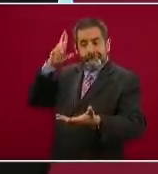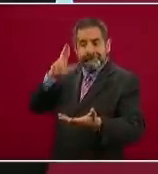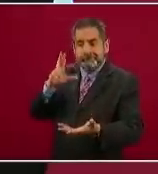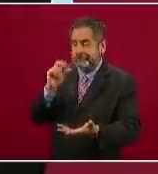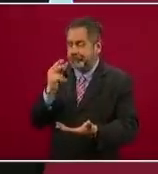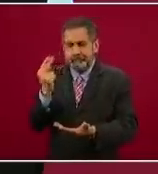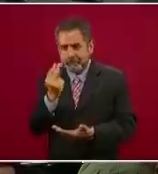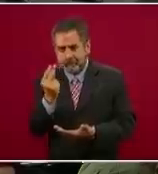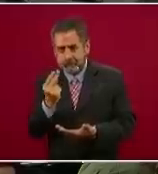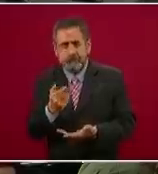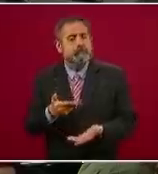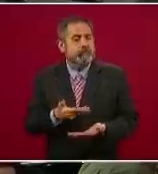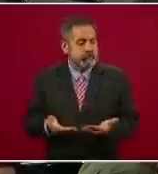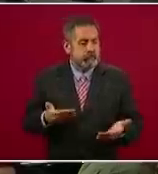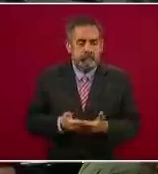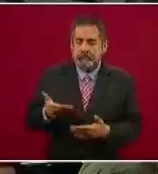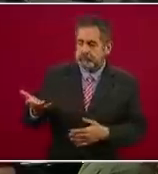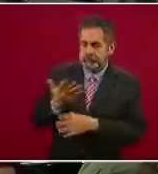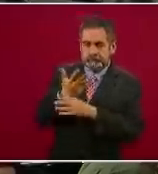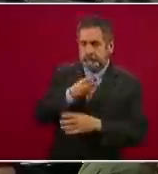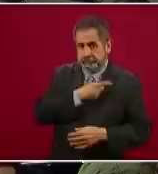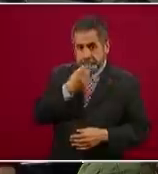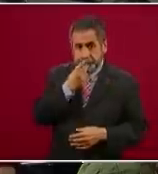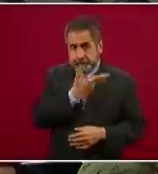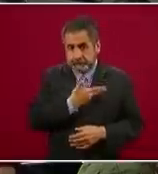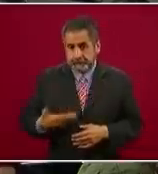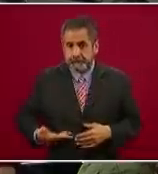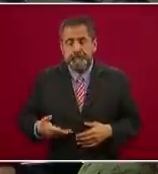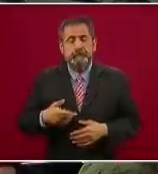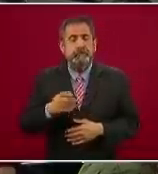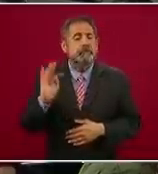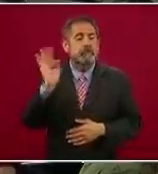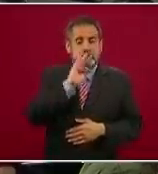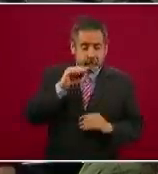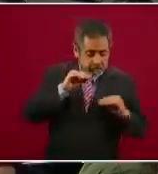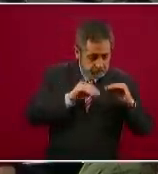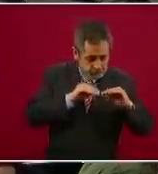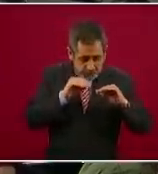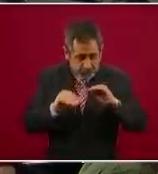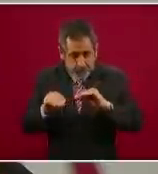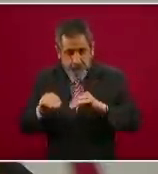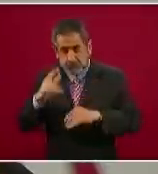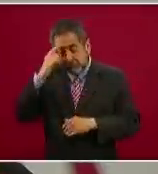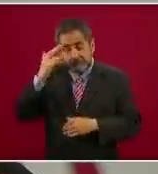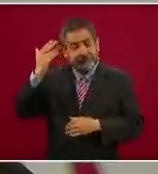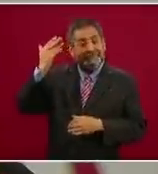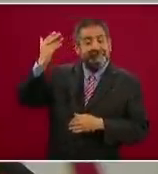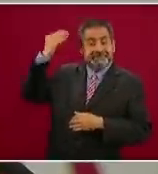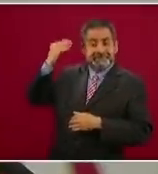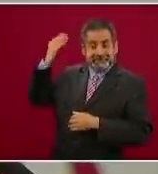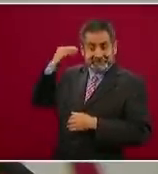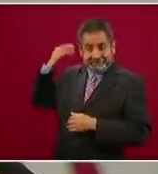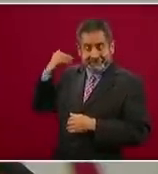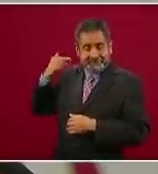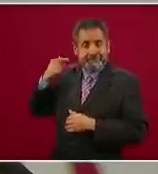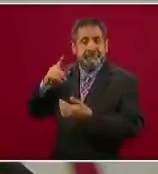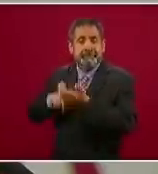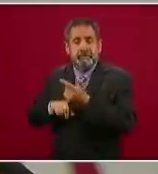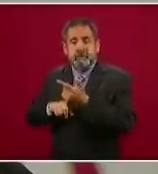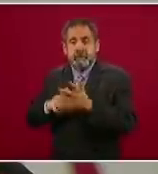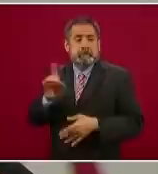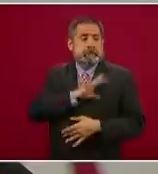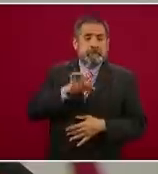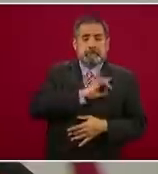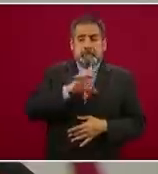Y aquí viene lo que dijo el presidente también, porque muchos de los criterios ya en la operación estuvieron gobernados por el miedo y